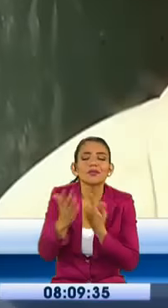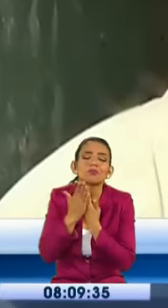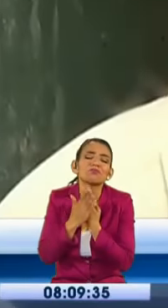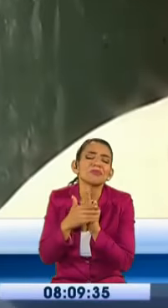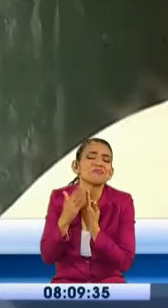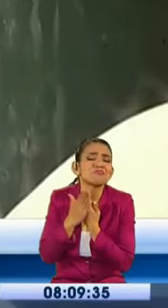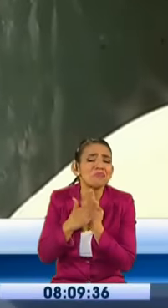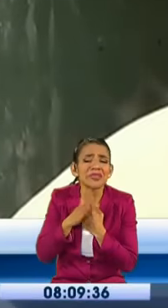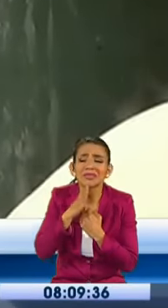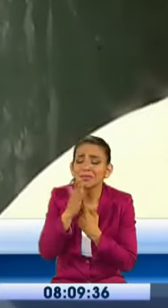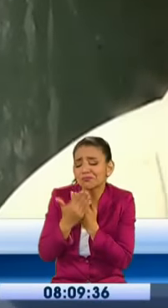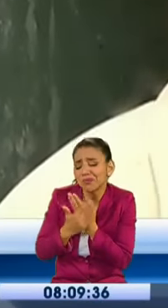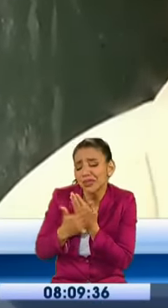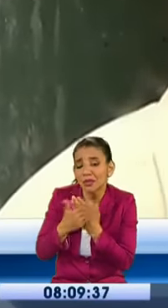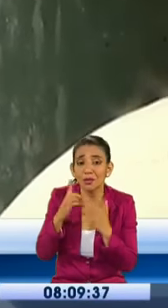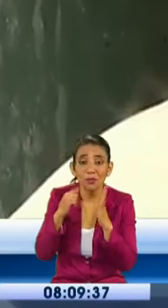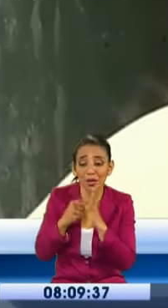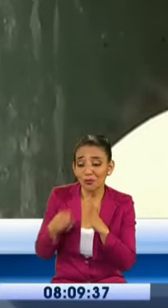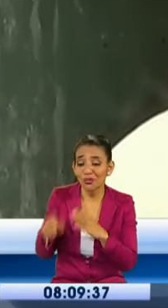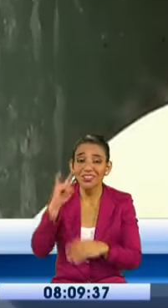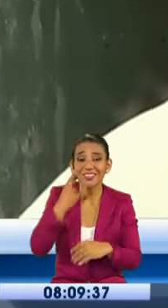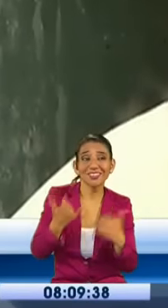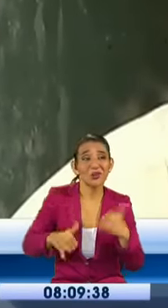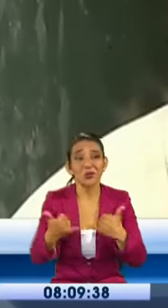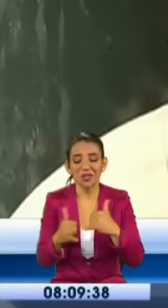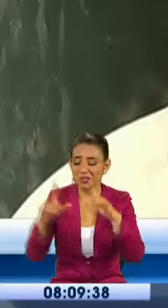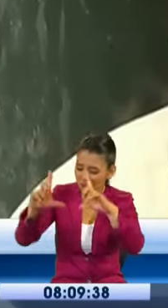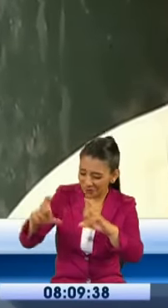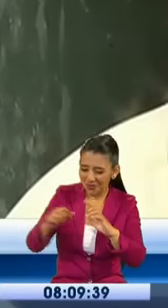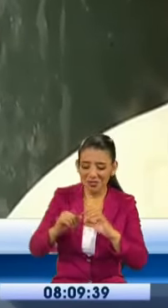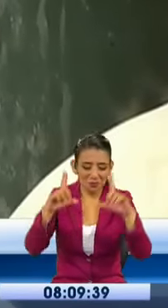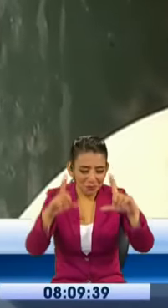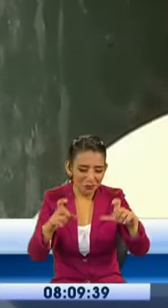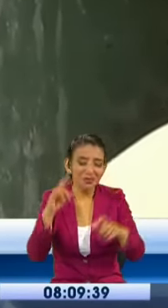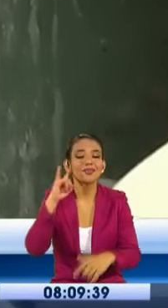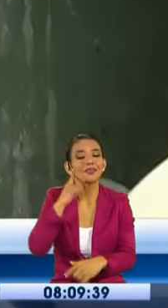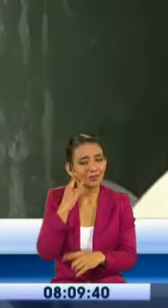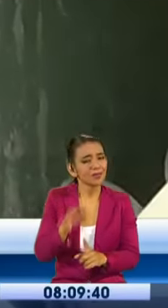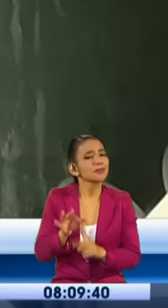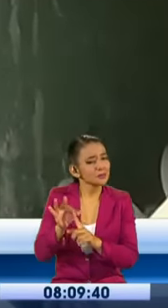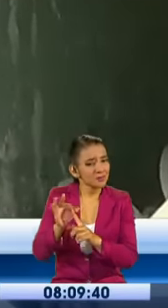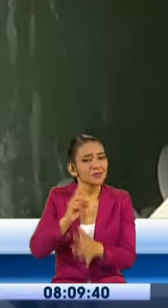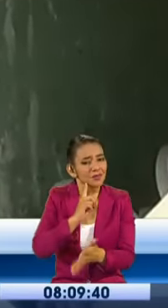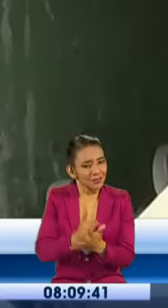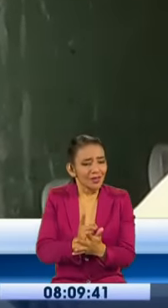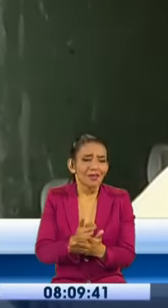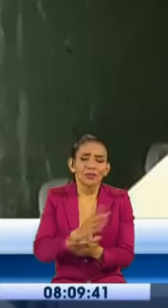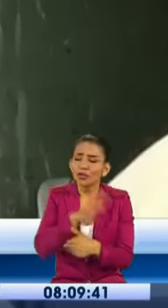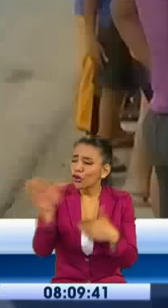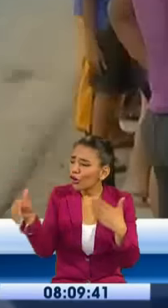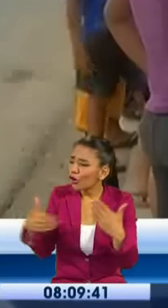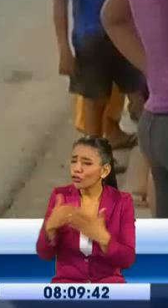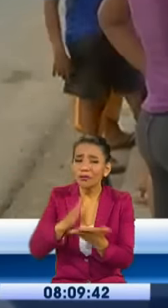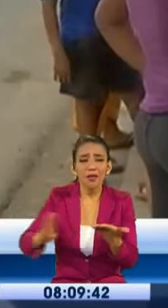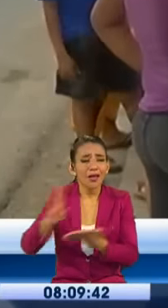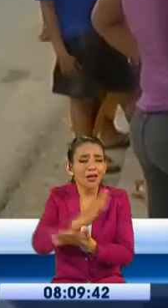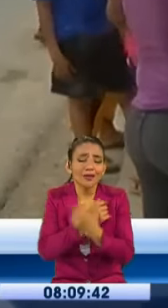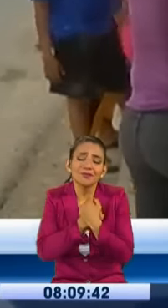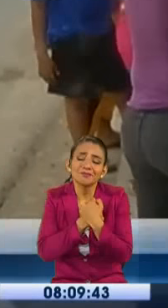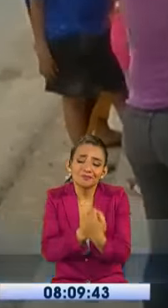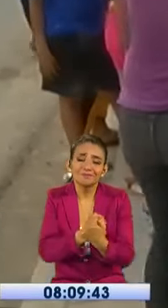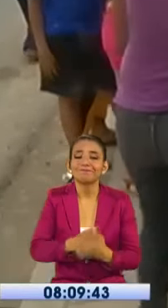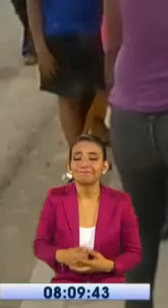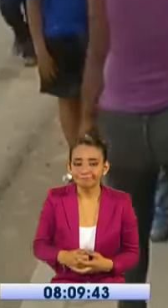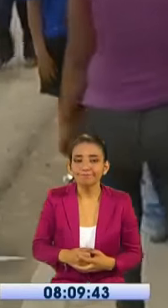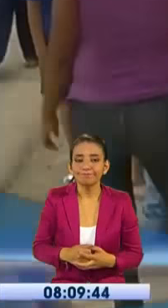nosotros. Si ella daba un paso, era una foto. Si iba por acá, era todo. Pero era una niña especial que iba por todo el barrio. Aquí. Moradores de